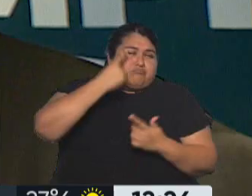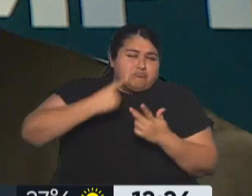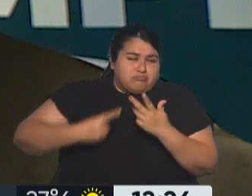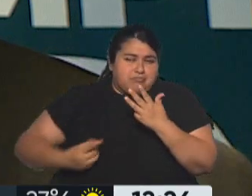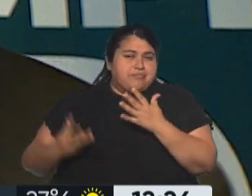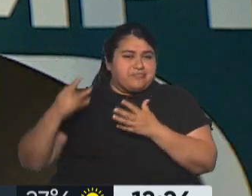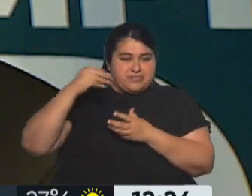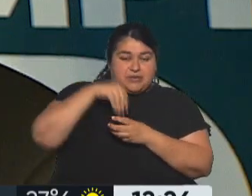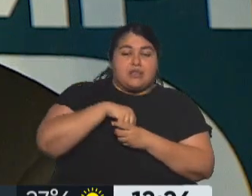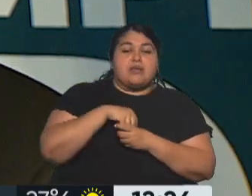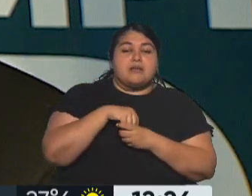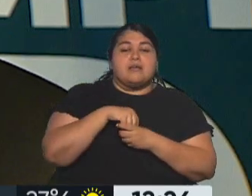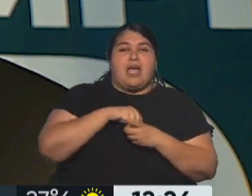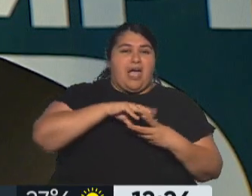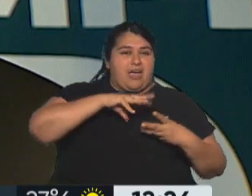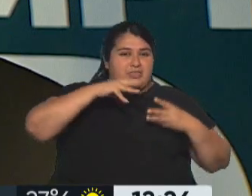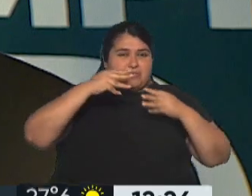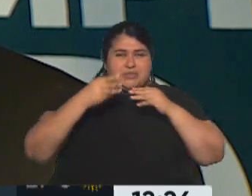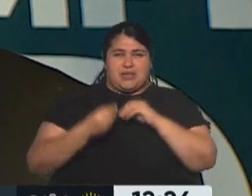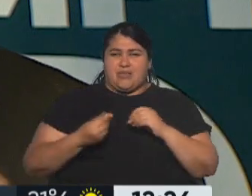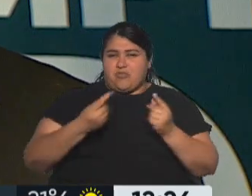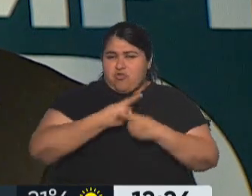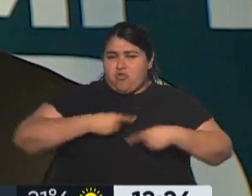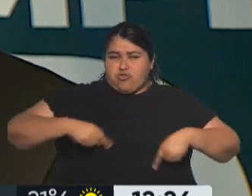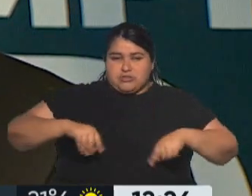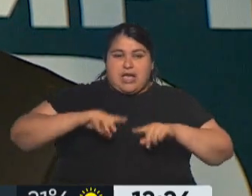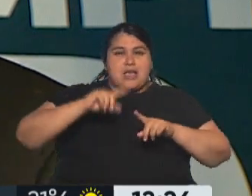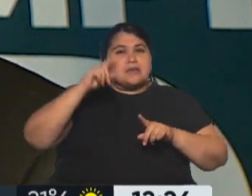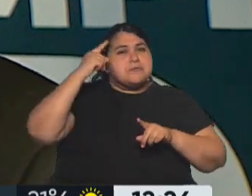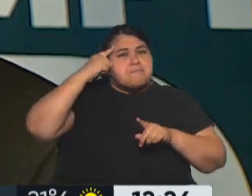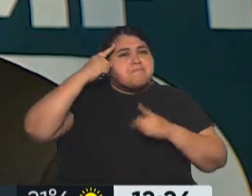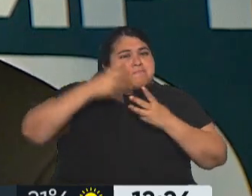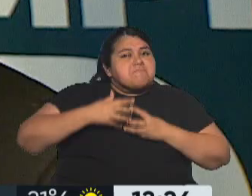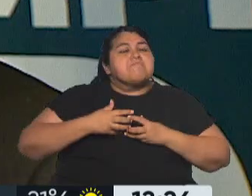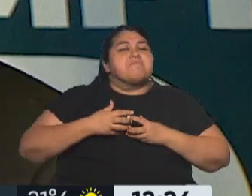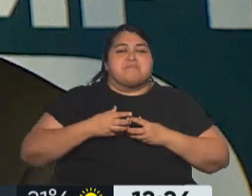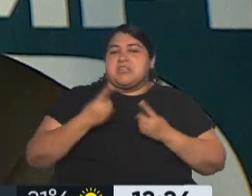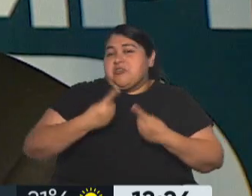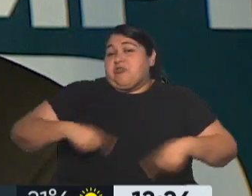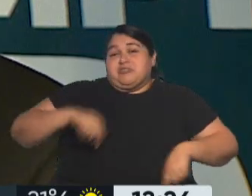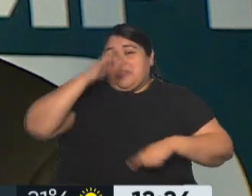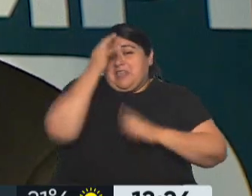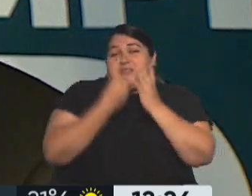lubich bual Entonces tenemos toda esa ensalada en la cabeza y de eso salen estas cosas